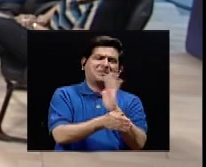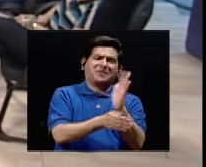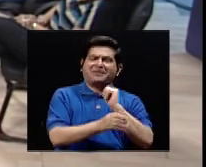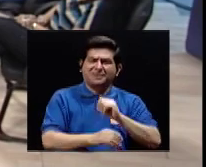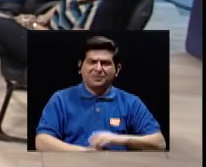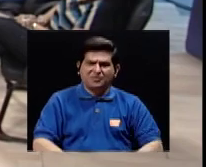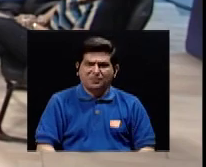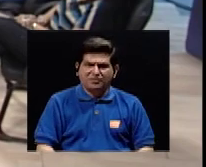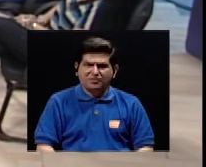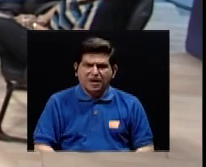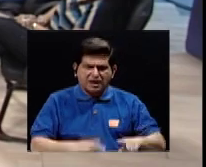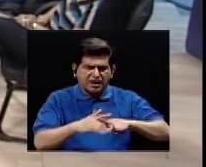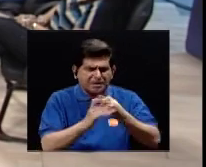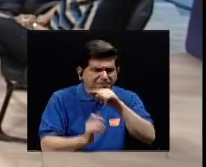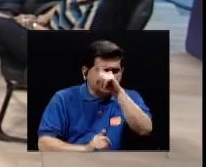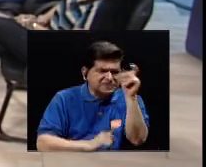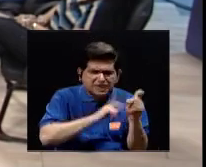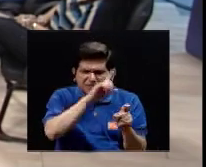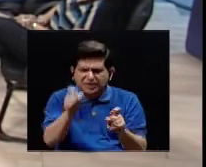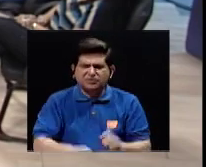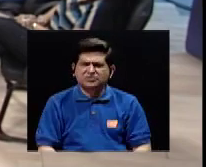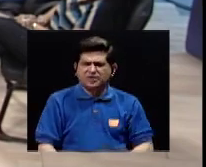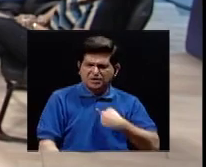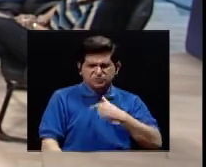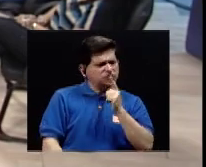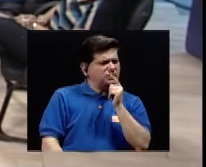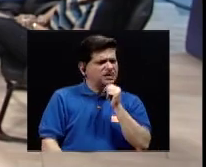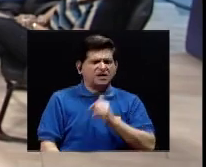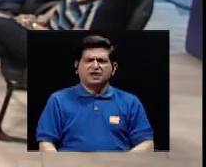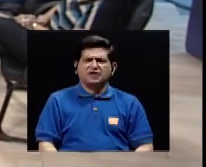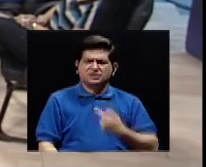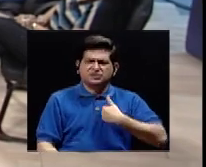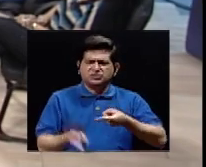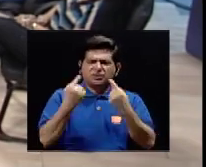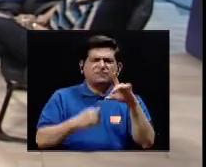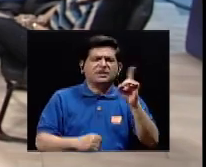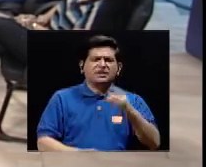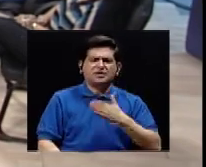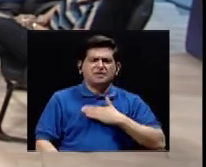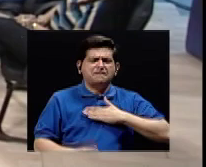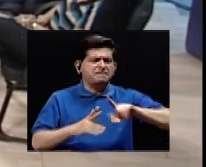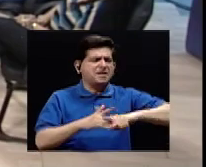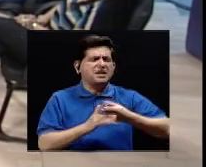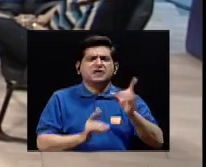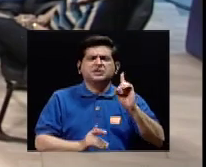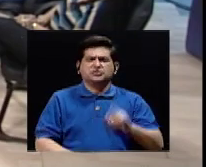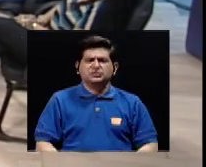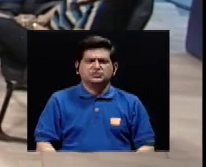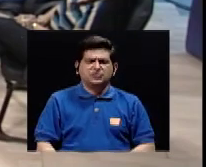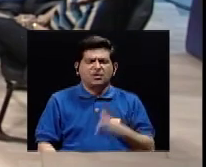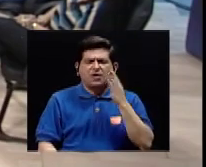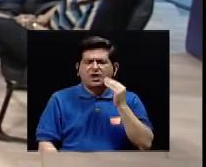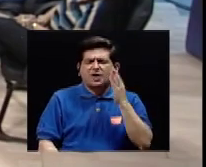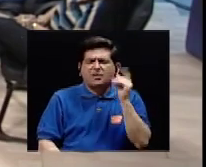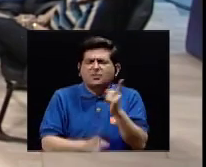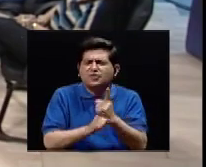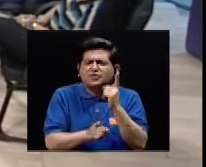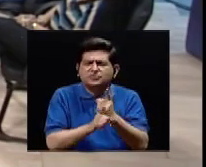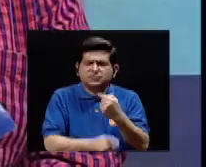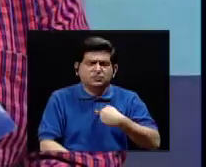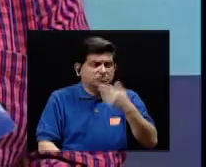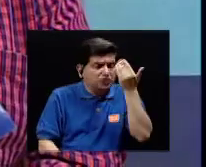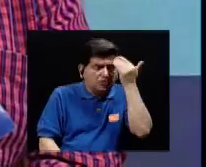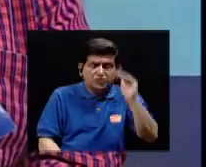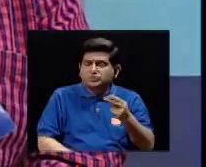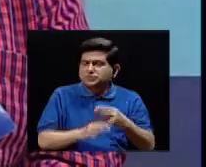película, comenzaran a preguntarse quién soy, de dónde vengo, dónde está mi origen, cuáles son esos abuelos efectivamente